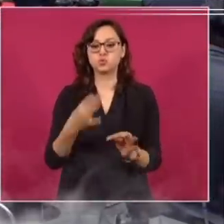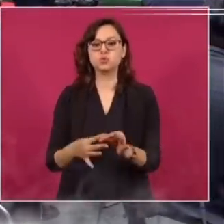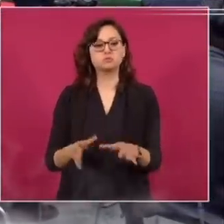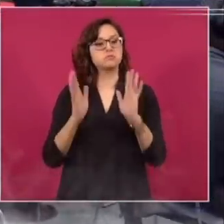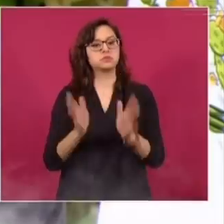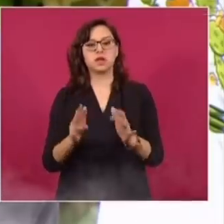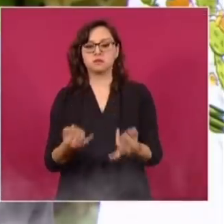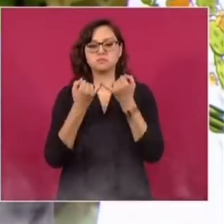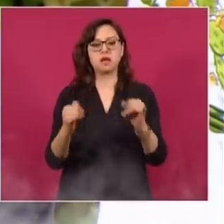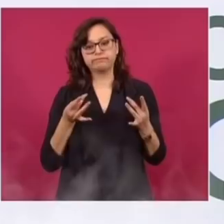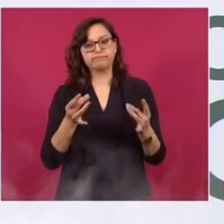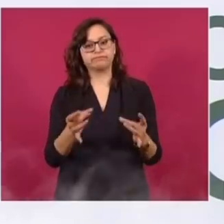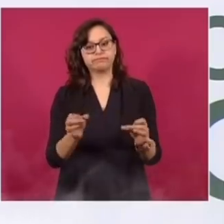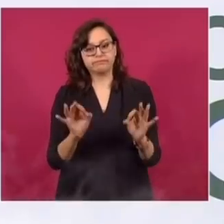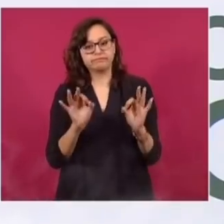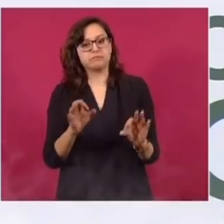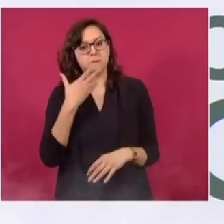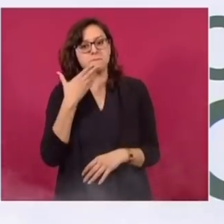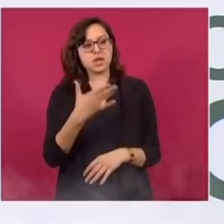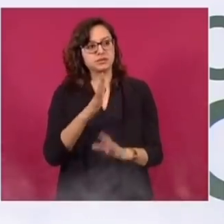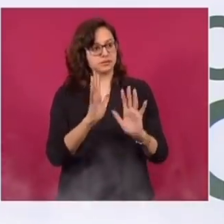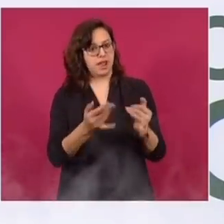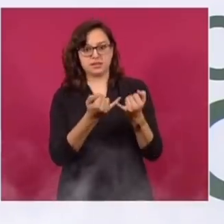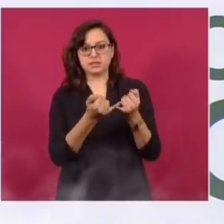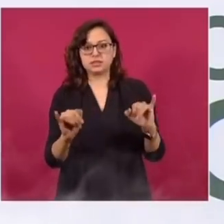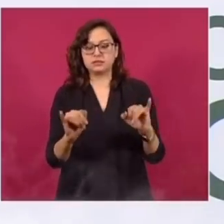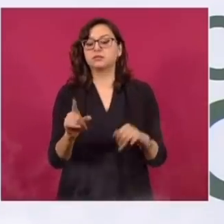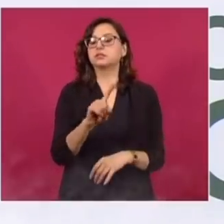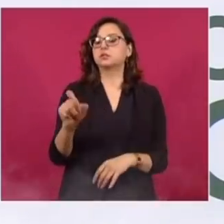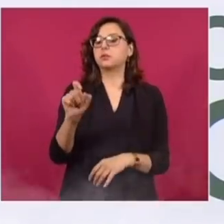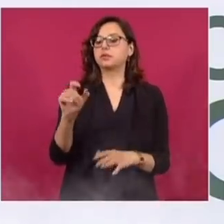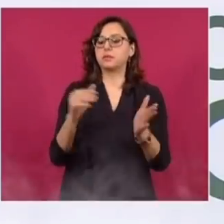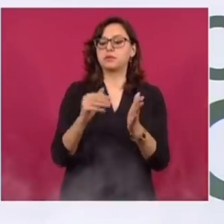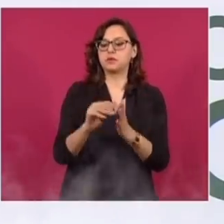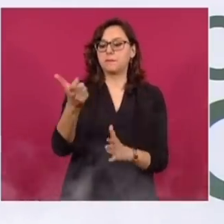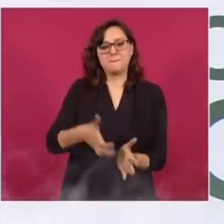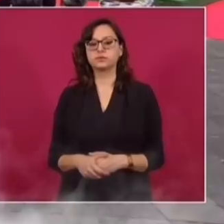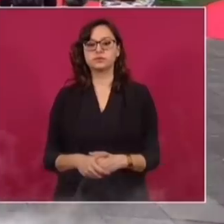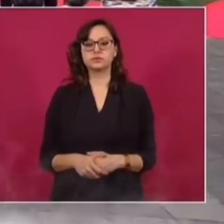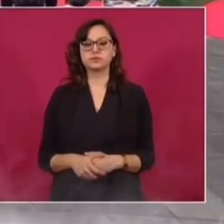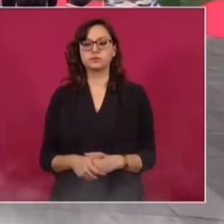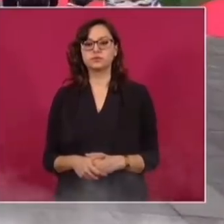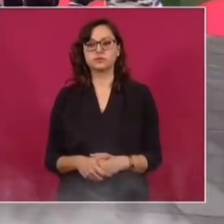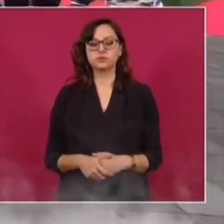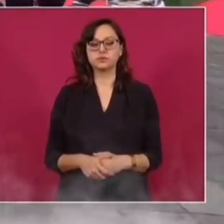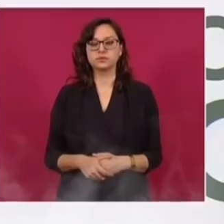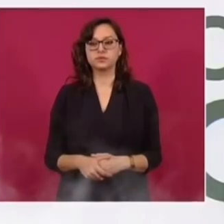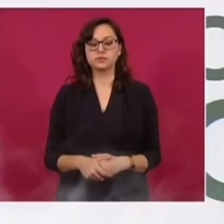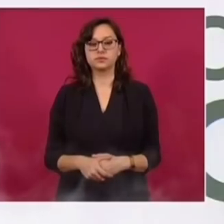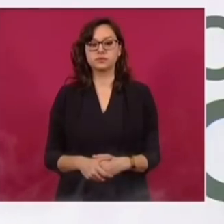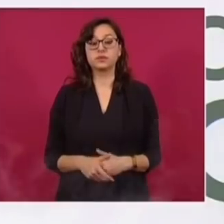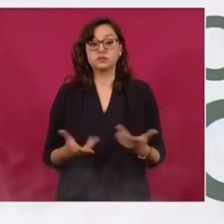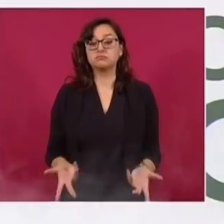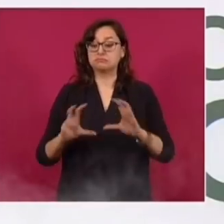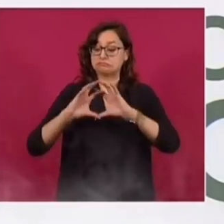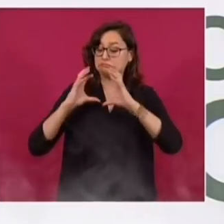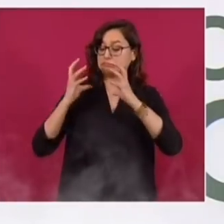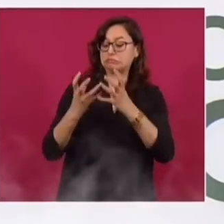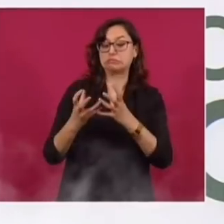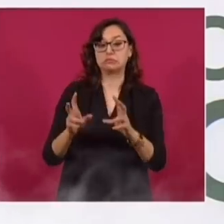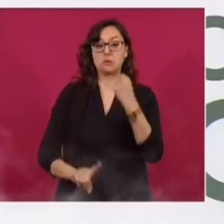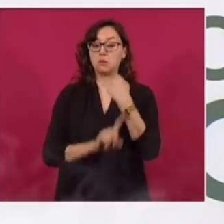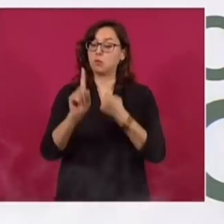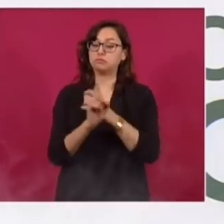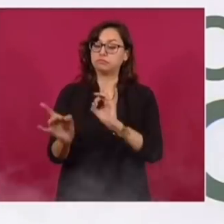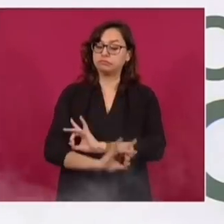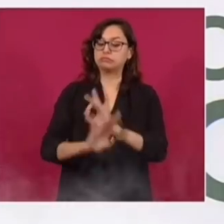internacional felipe ángeles que nos permitió un ahorro de 120 mil millones de pesos frente al problema de la inflación que afecta a todo el mundo